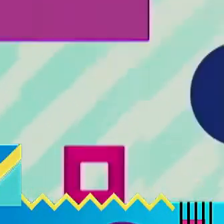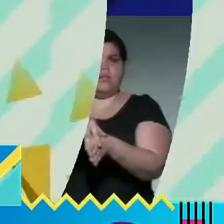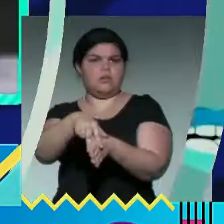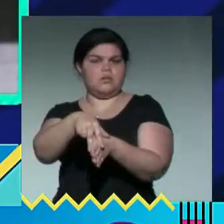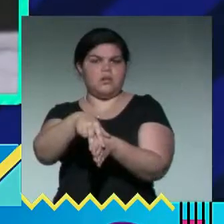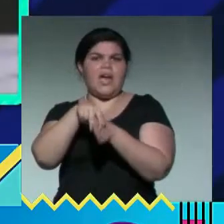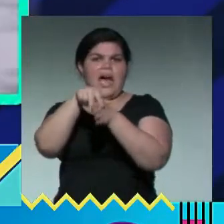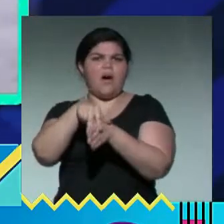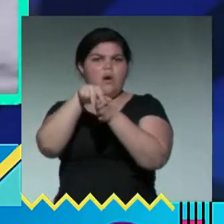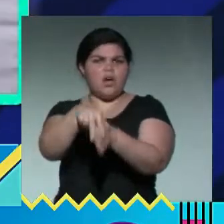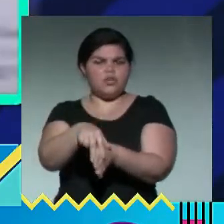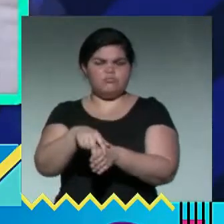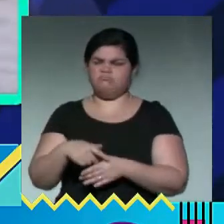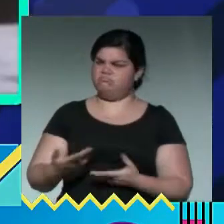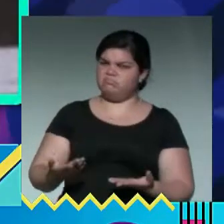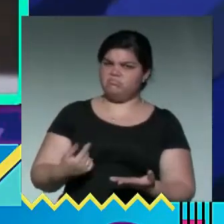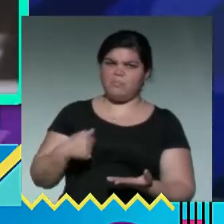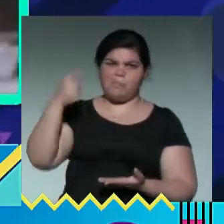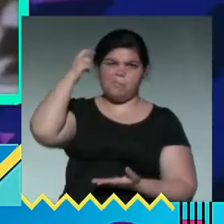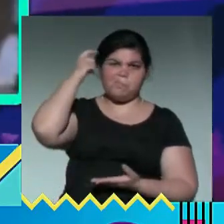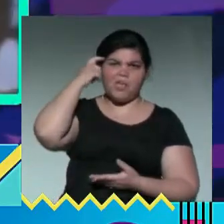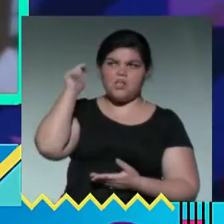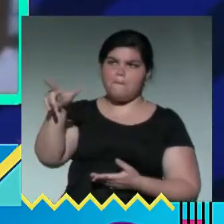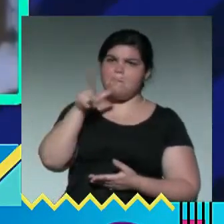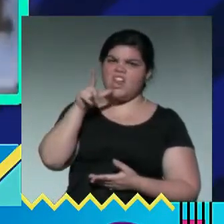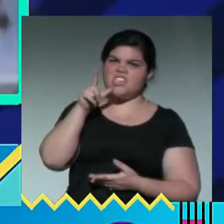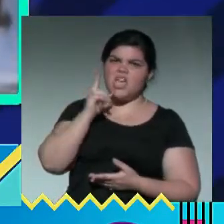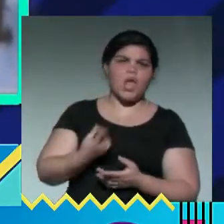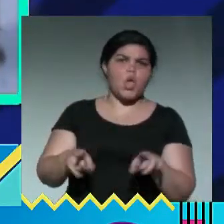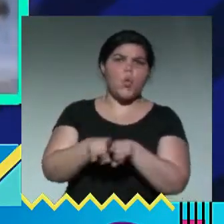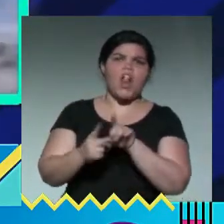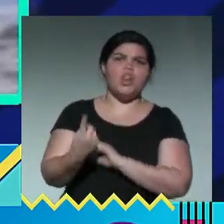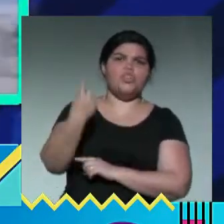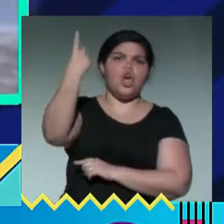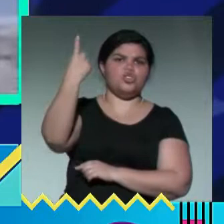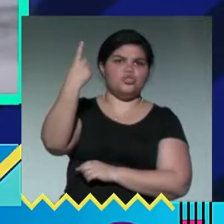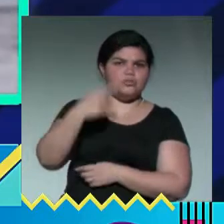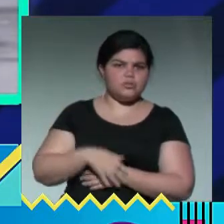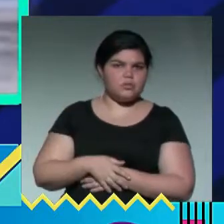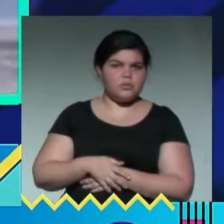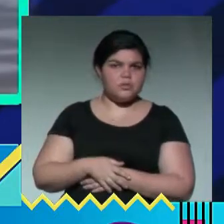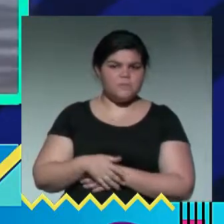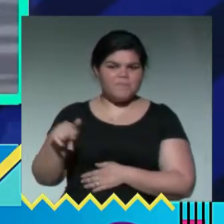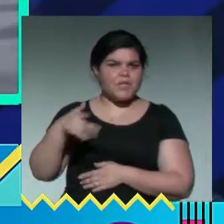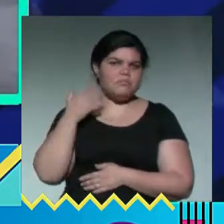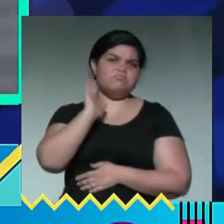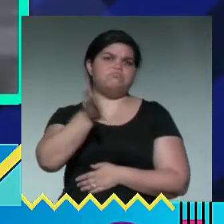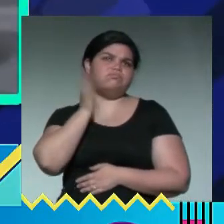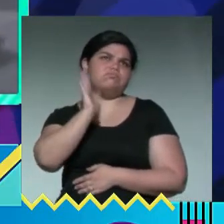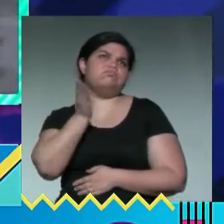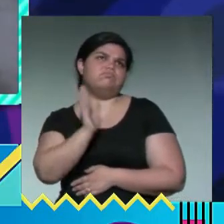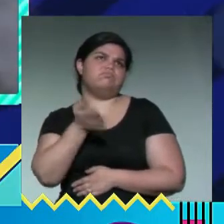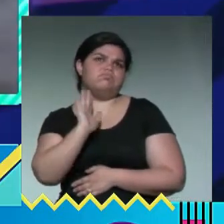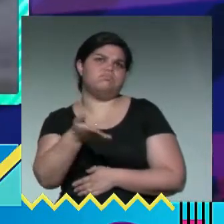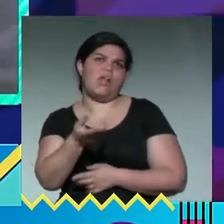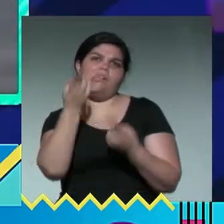piensan que son, en algún momento llegan a pensar que son como dioses, pero no es que eso sea en forma permanente. Pero también piensan,